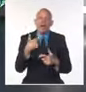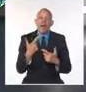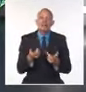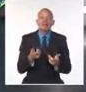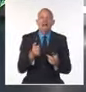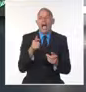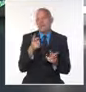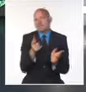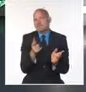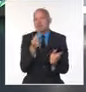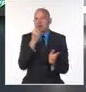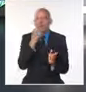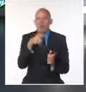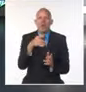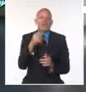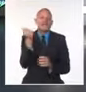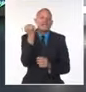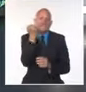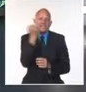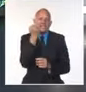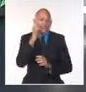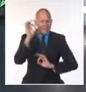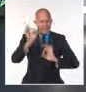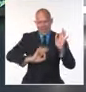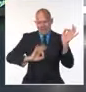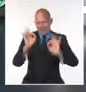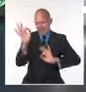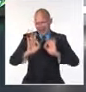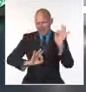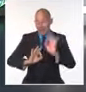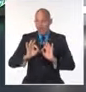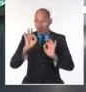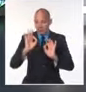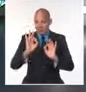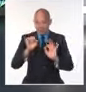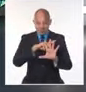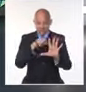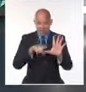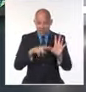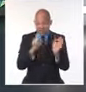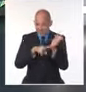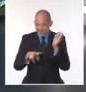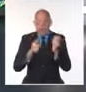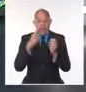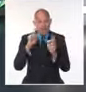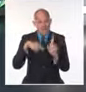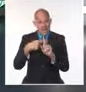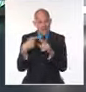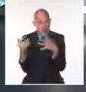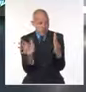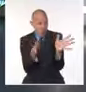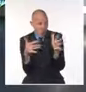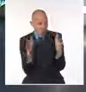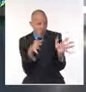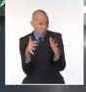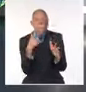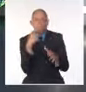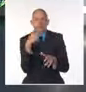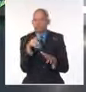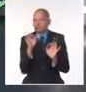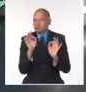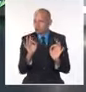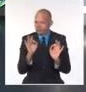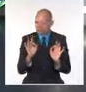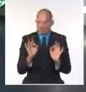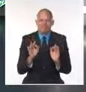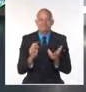por ejemplo granizo que ocurrió en este caso en todas estas localidades viento fuertes en rachas superiores a 90 km porh